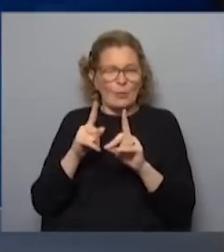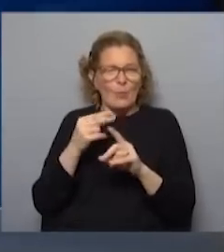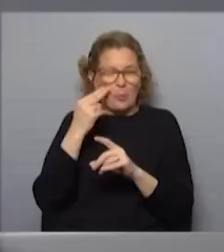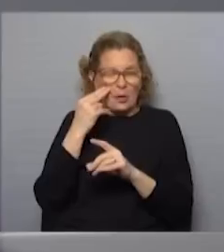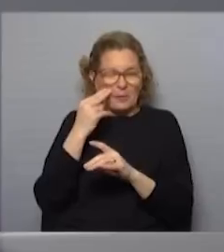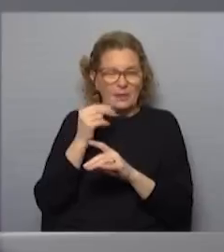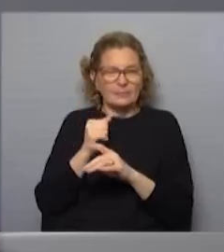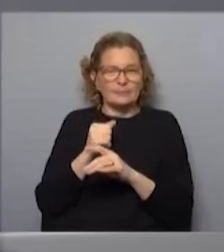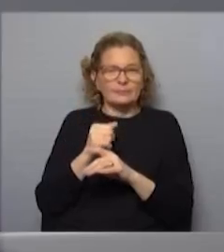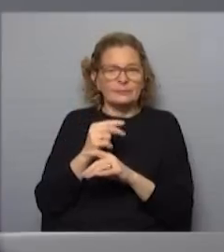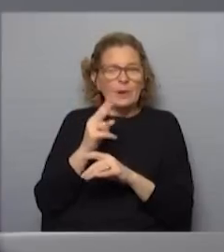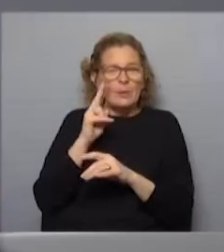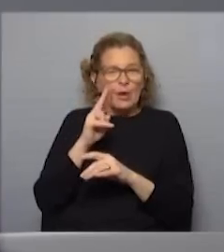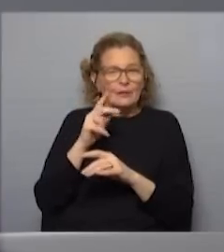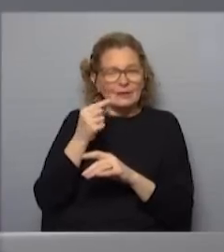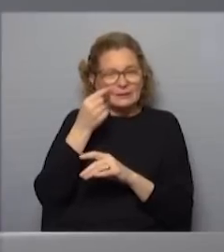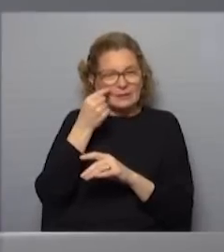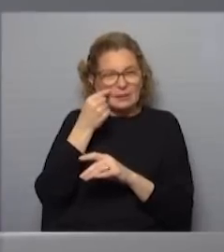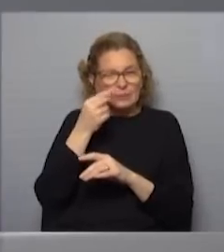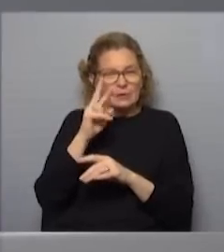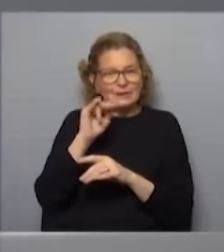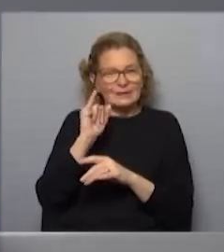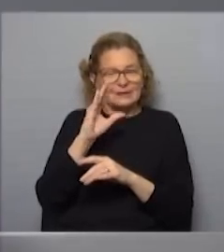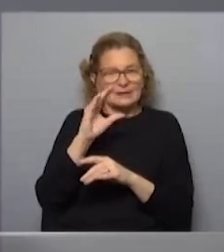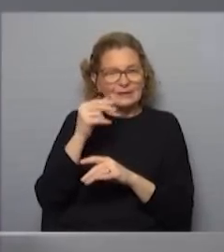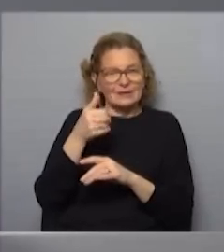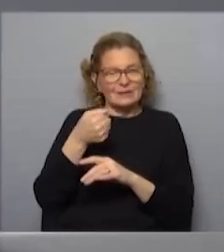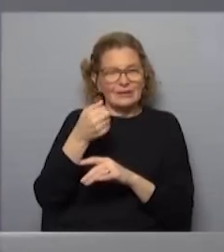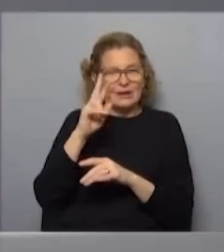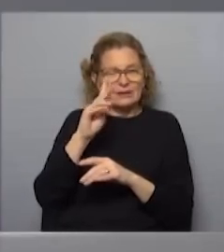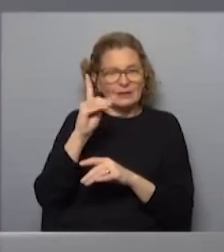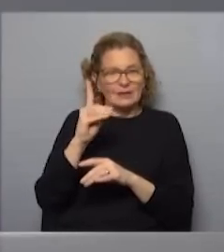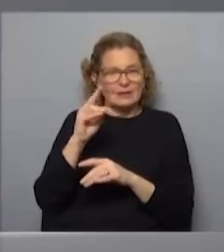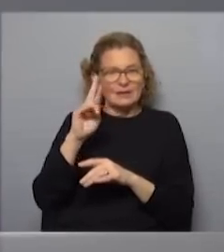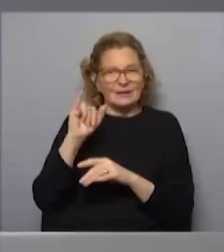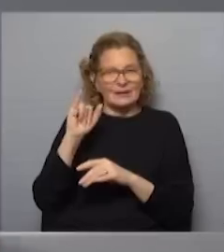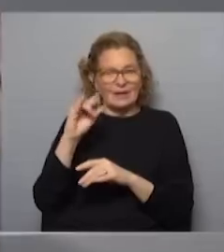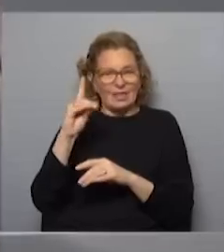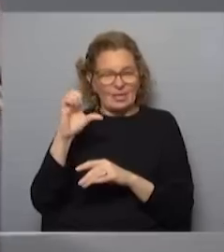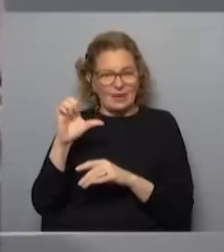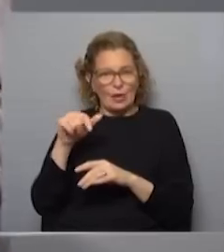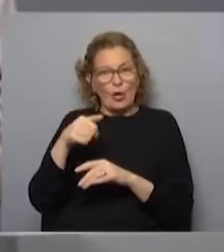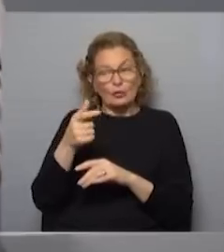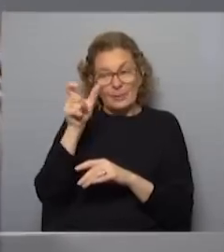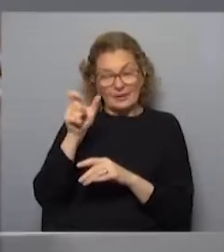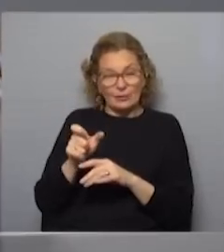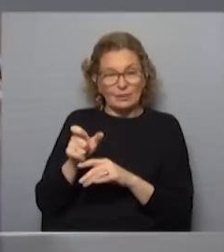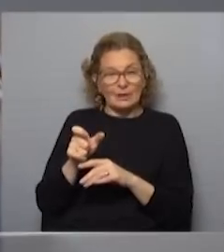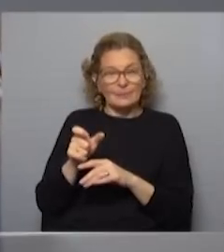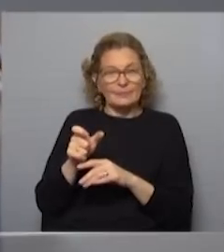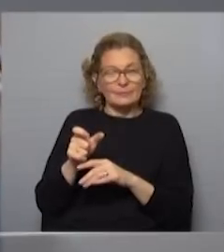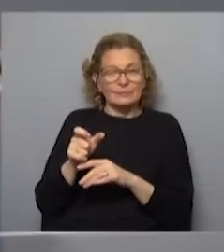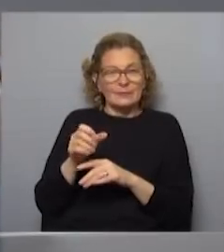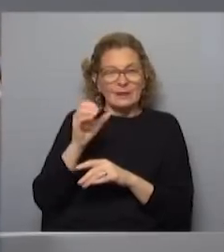delito no vamos a ver a un testimonio de Richard reed en este sentido no sobre este mismo agente sobre otro el